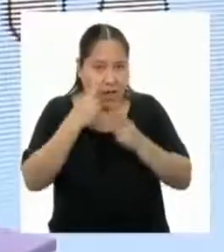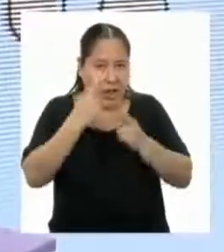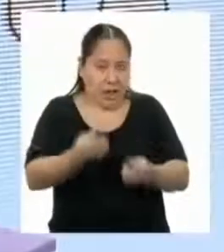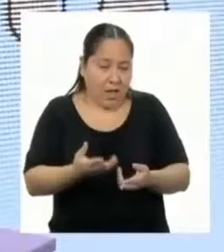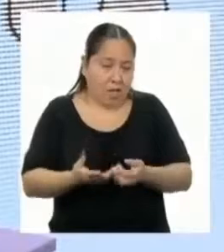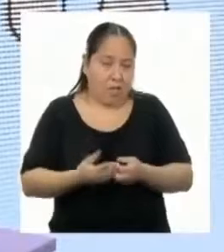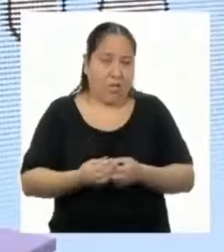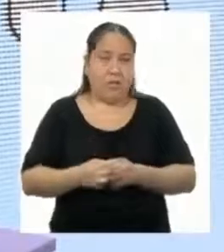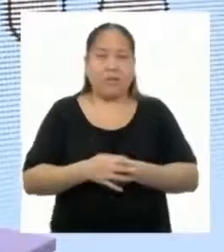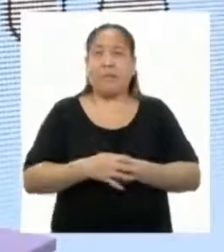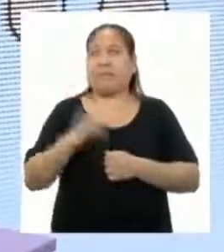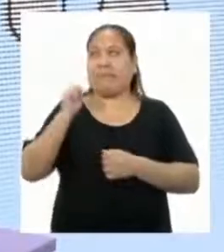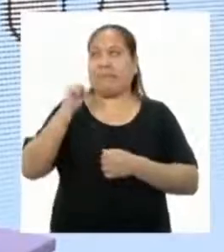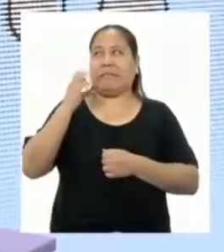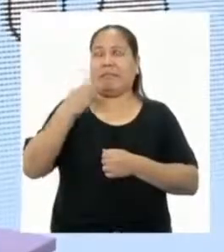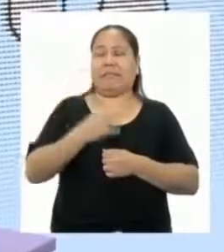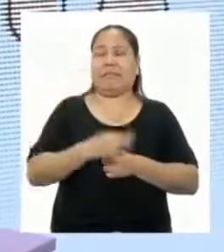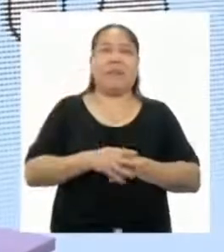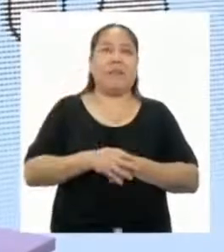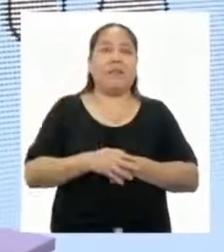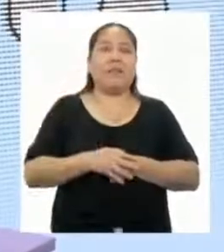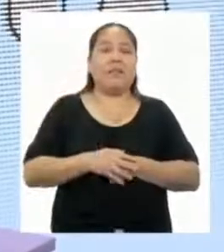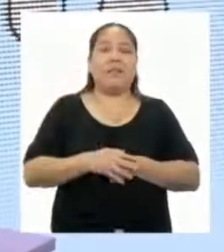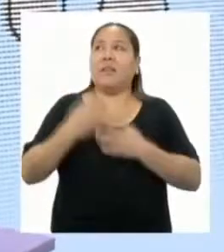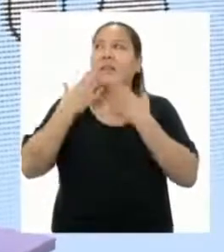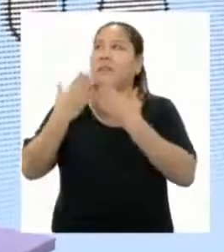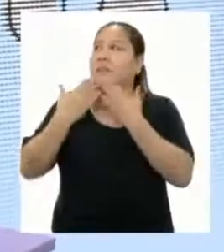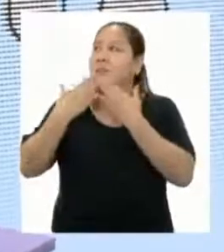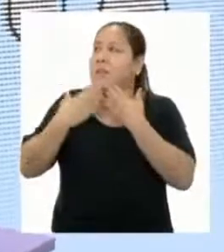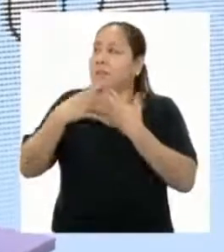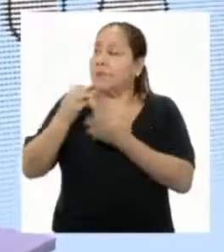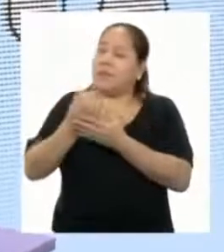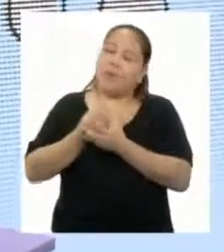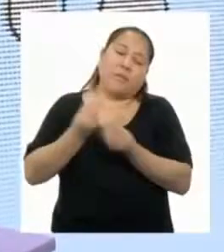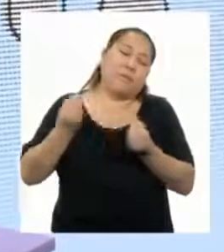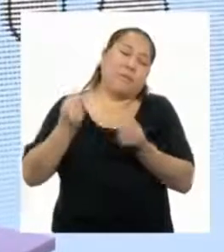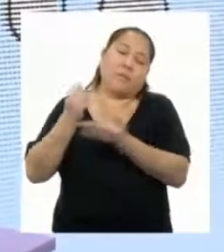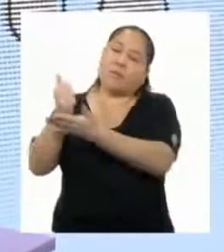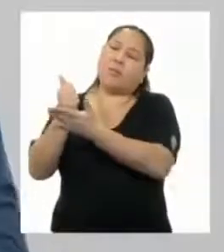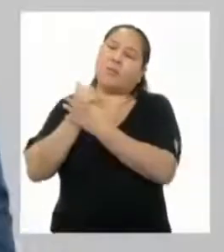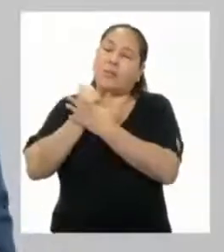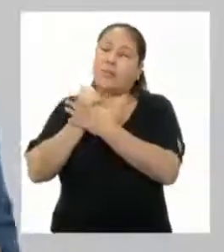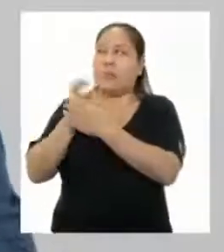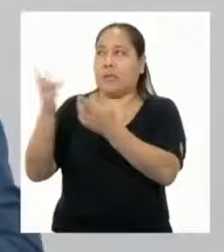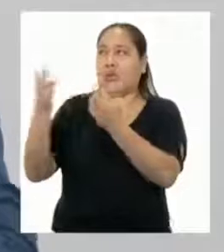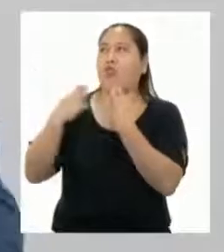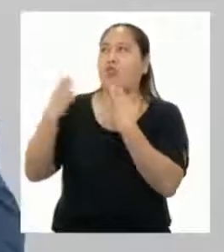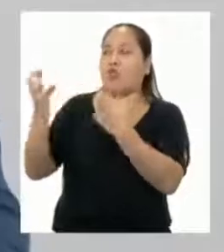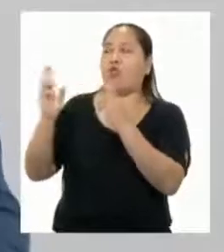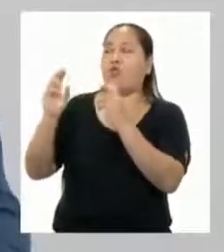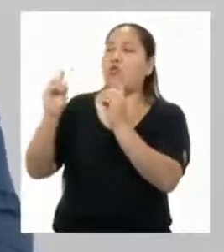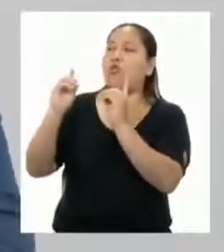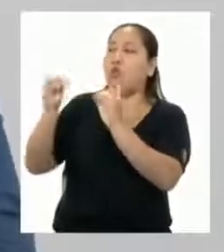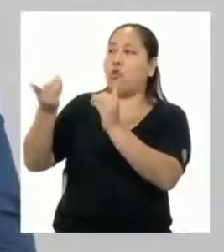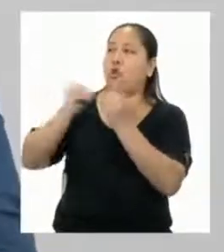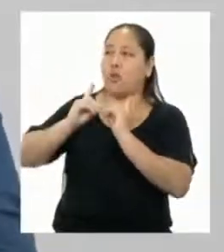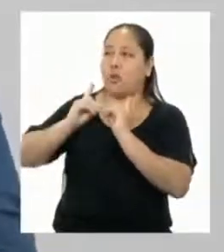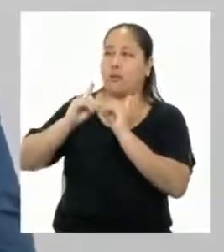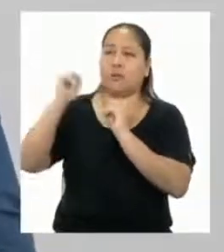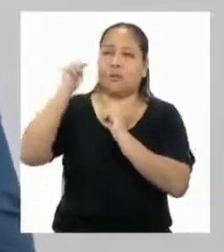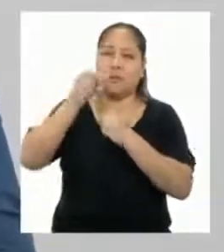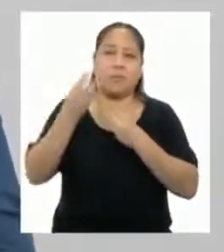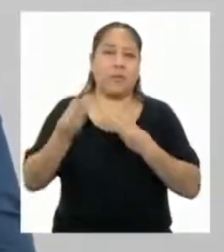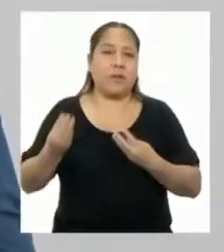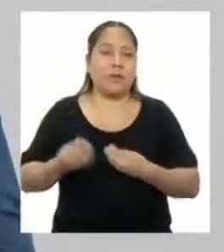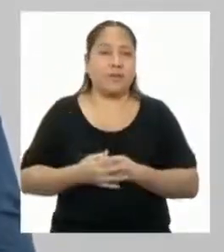madera. Es cierto, profesora. Y agradezco mucho que me puedas donar ese material. De nada, Yaremis. A